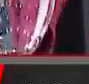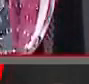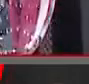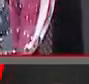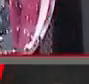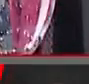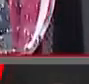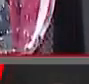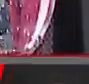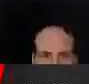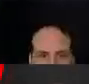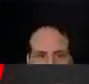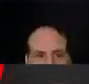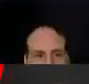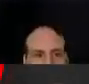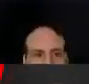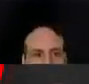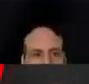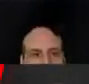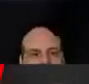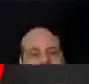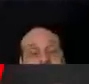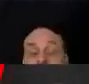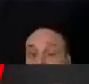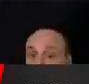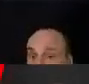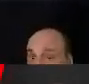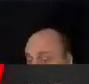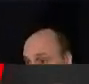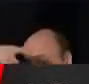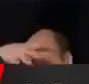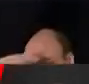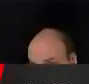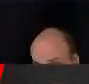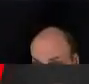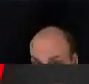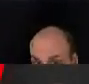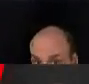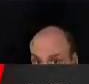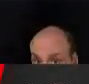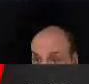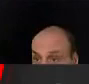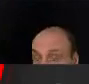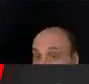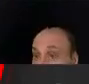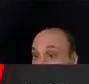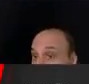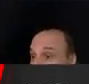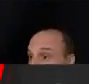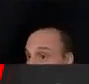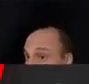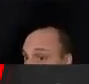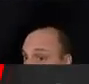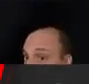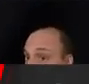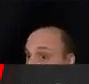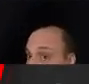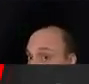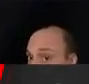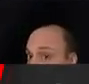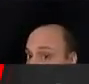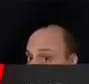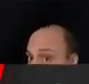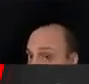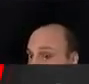los momentos señora wolrich ya dos veces escapó la respuesta de cómo frenar la inflación y contesta la